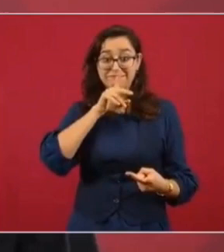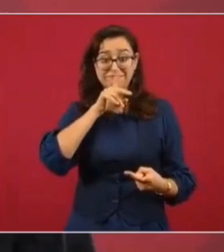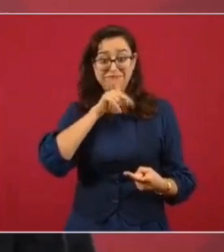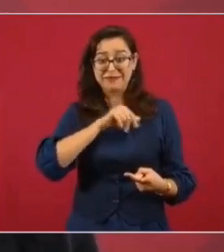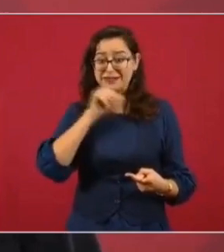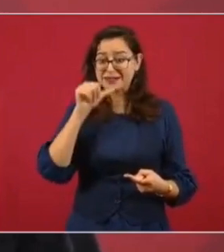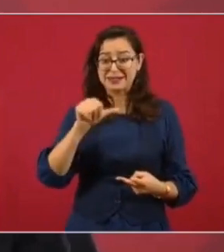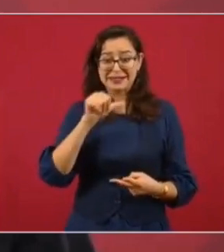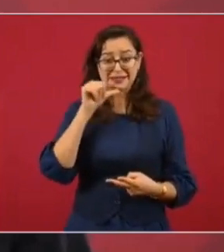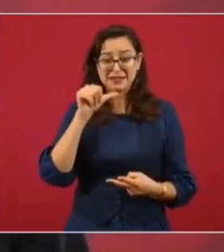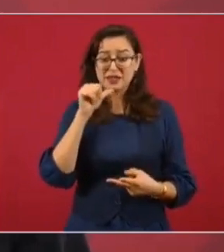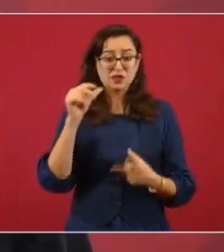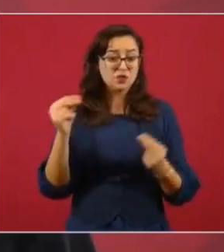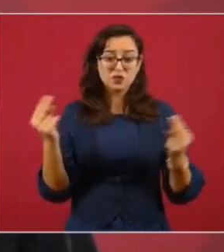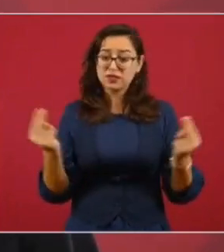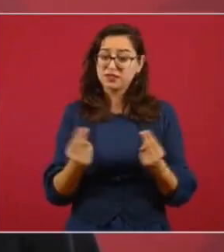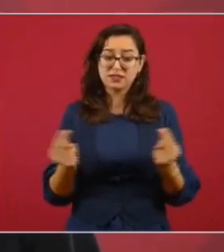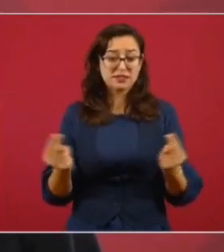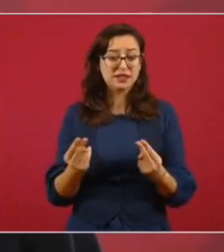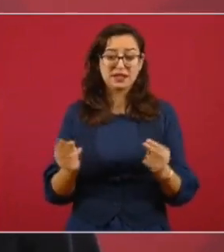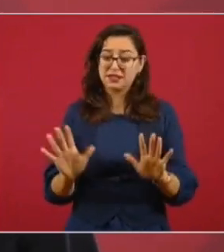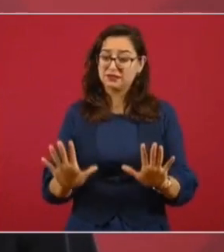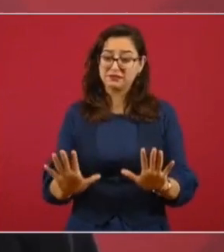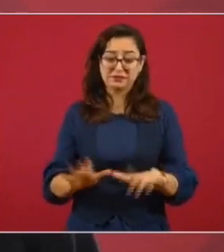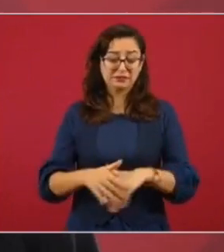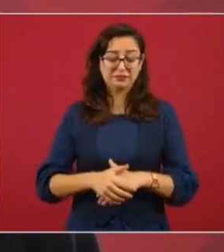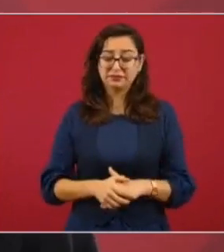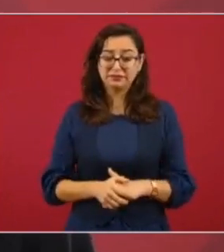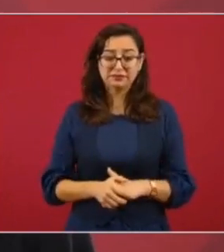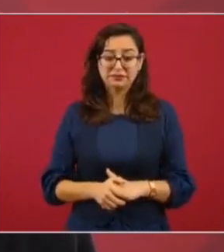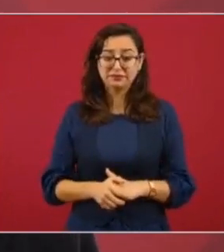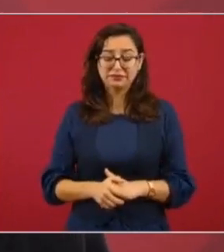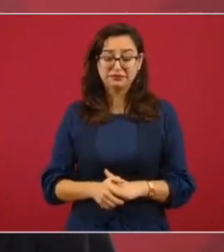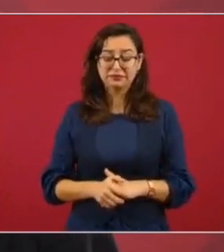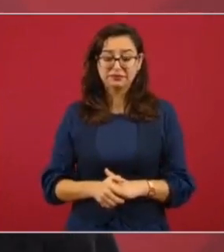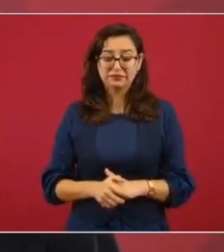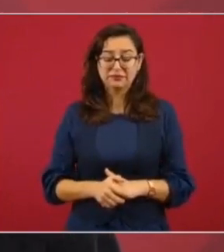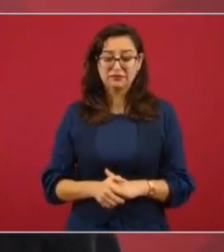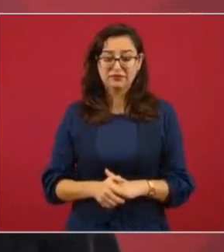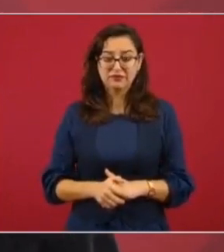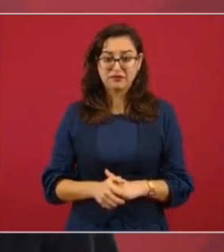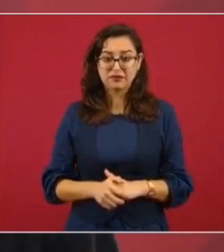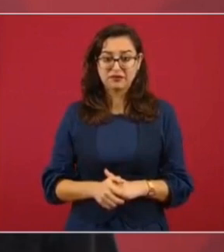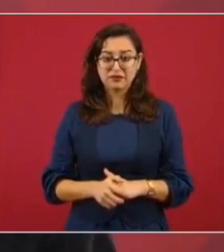no hace falta eso. Además, eso no permite